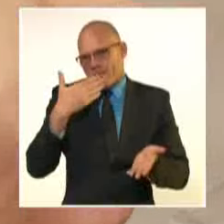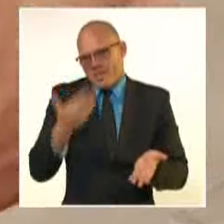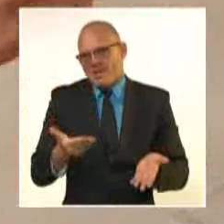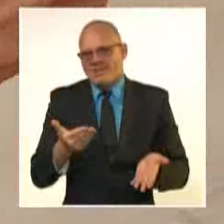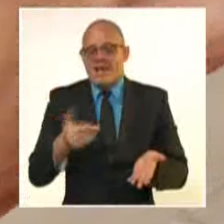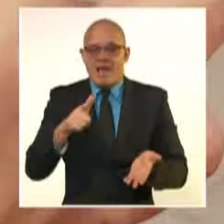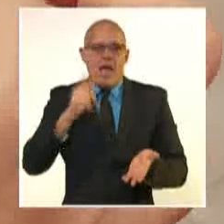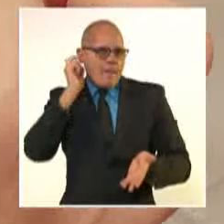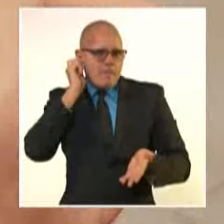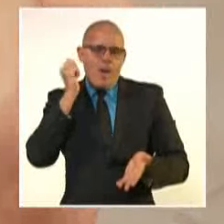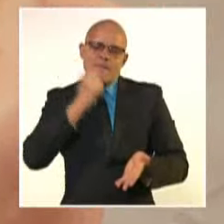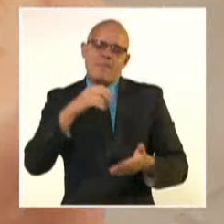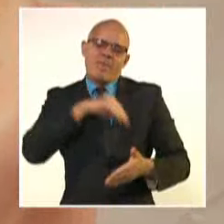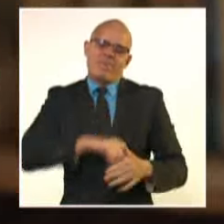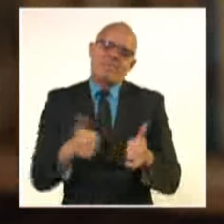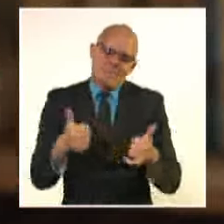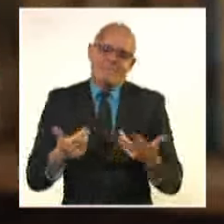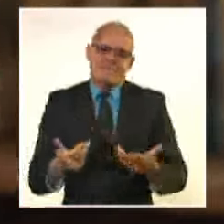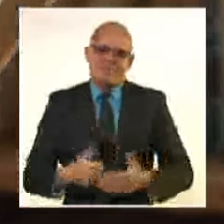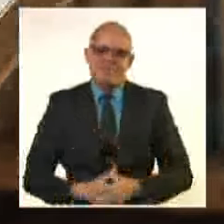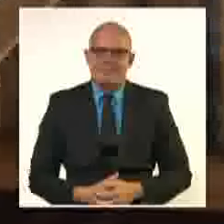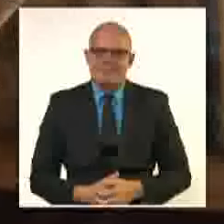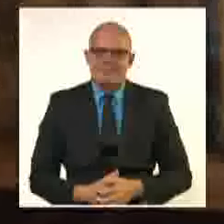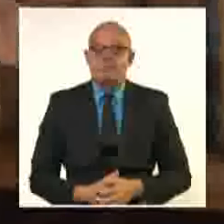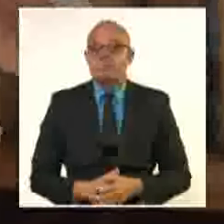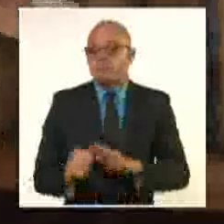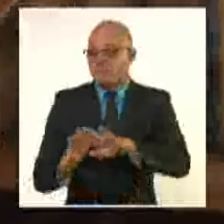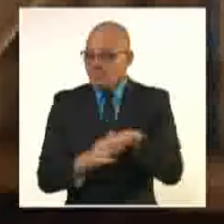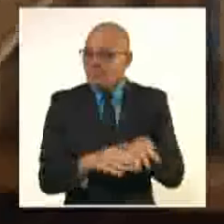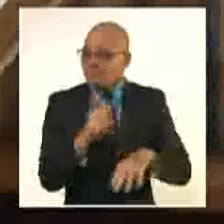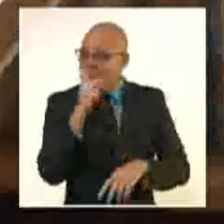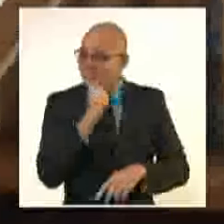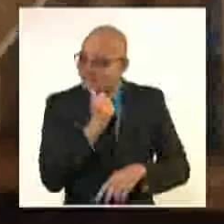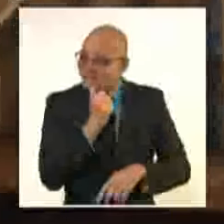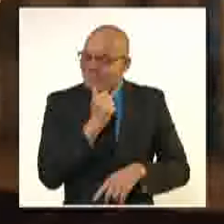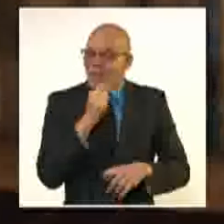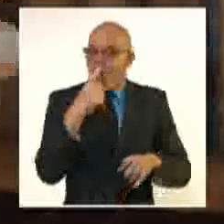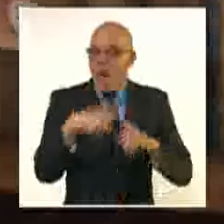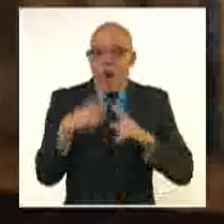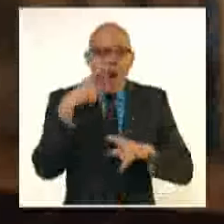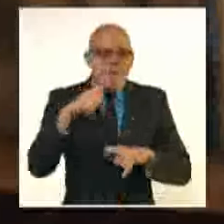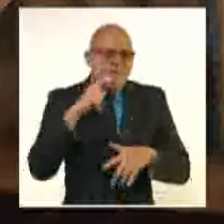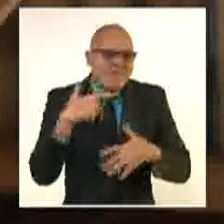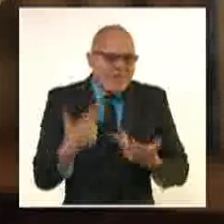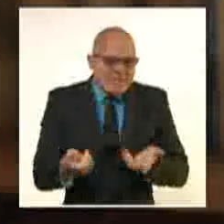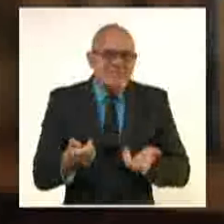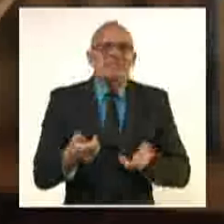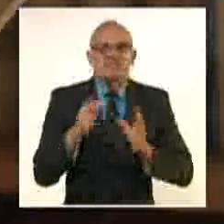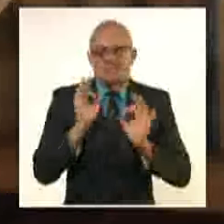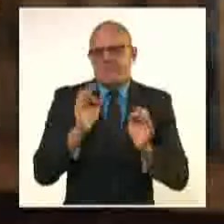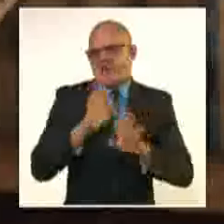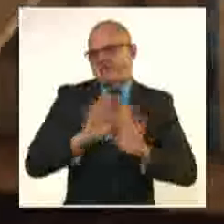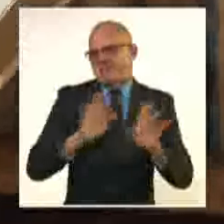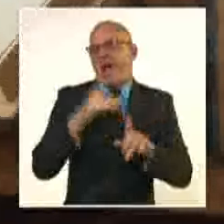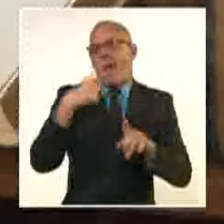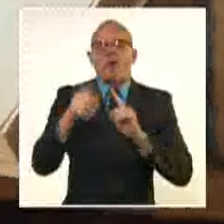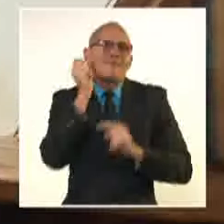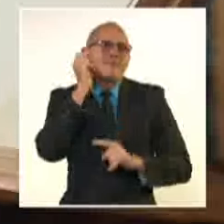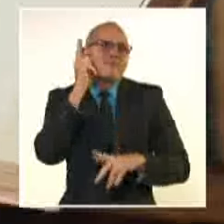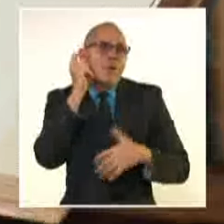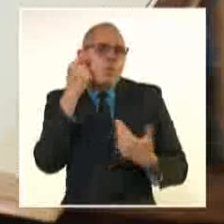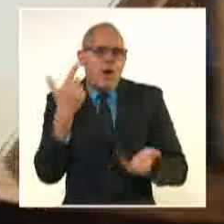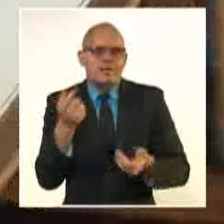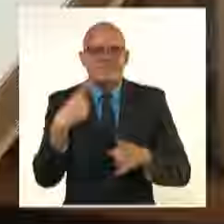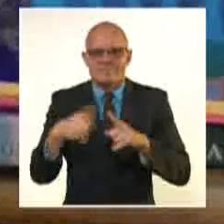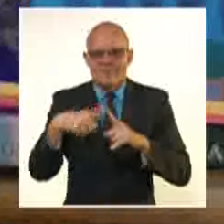vida más bonita a aquella mujer que lo necesita. Con una intención similar y pensada para un público amplio, surgió otra idea, esta vez